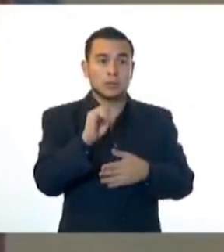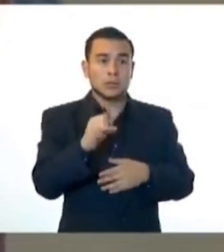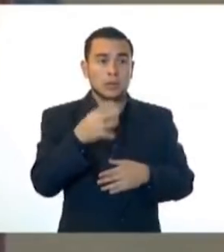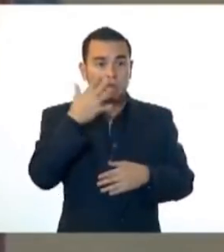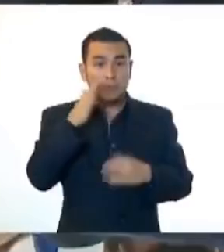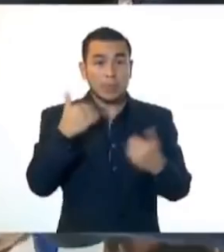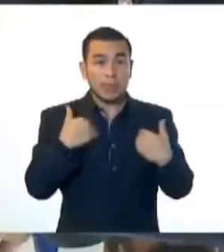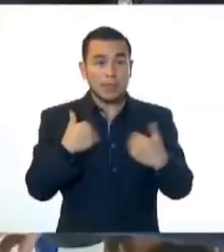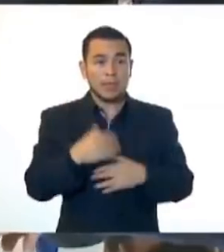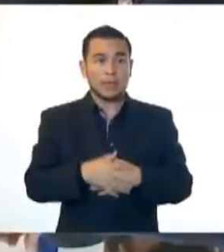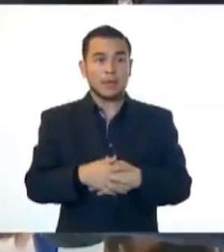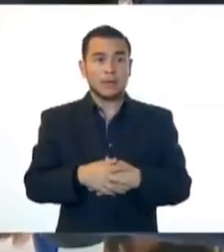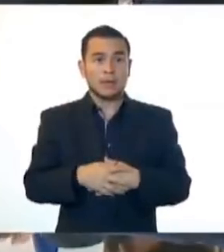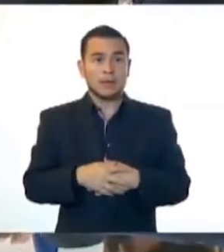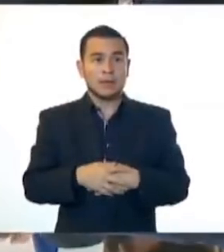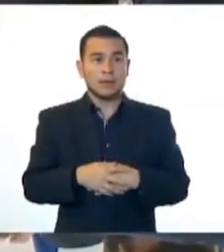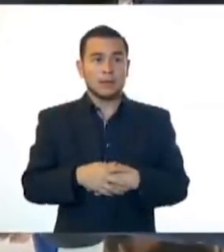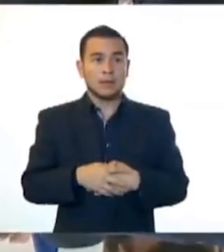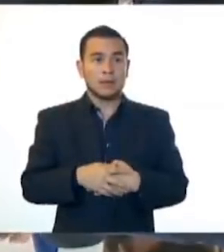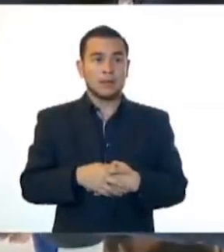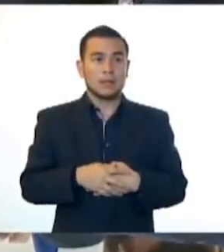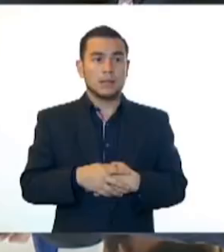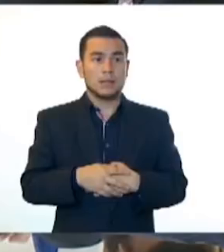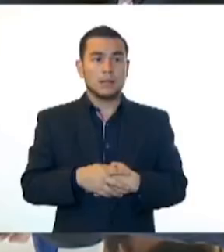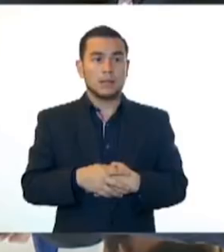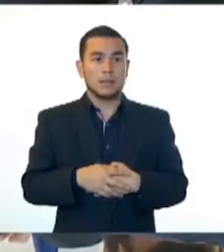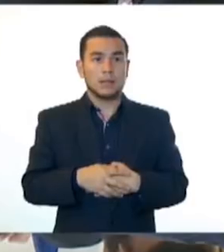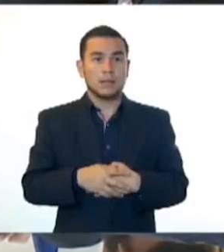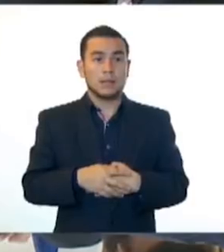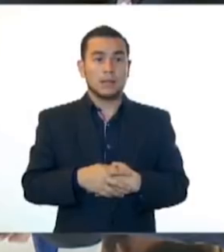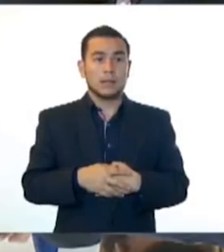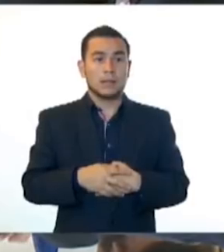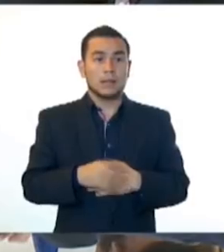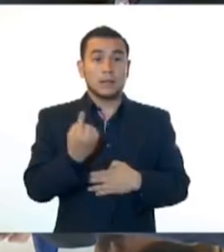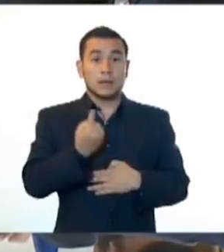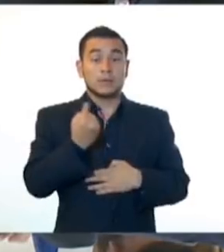¿no? ¿Claro? ¿Tenemos ejemplo del beneficiario